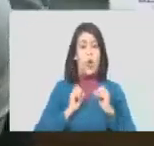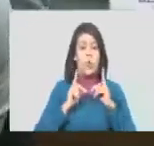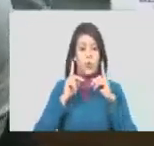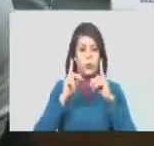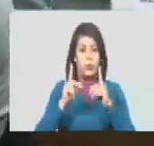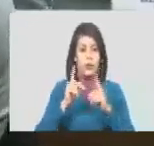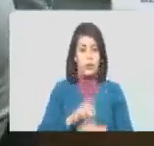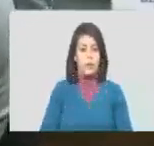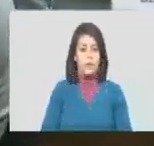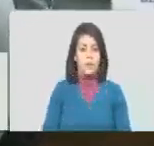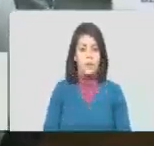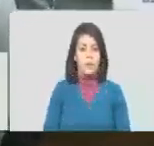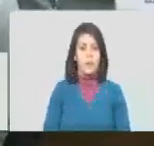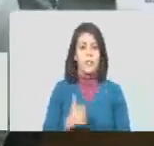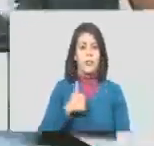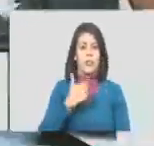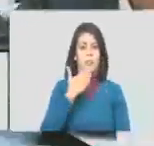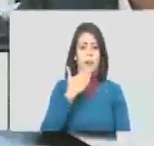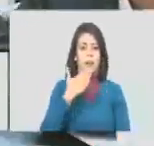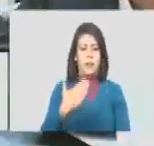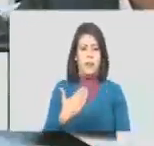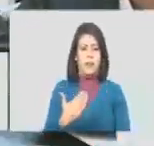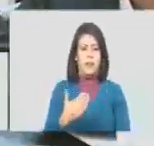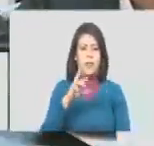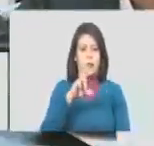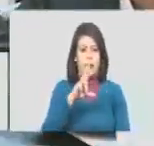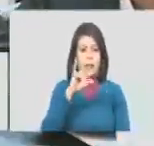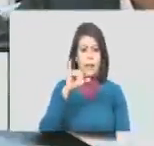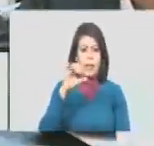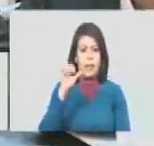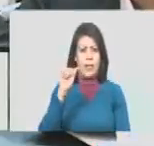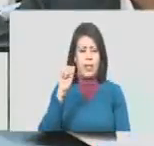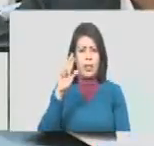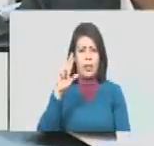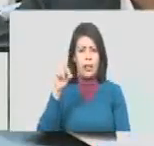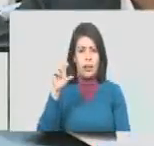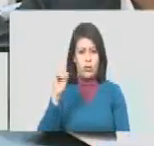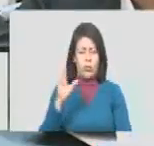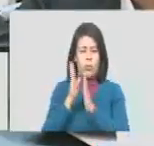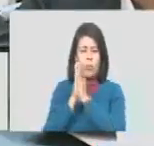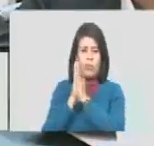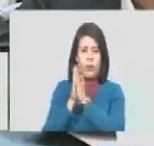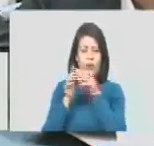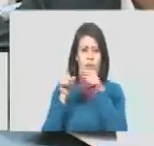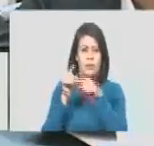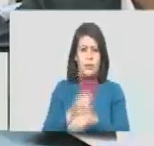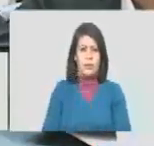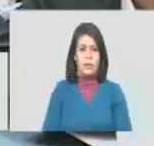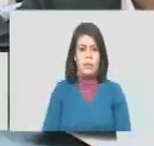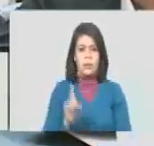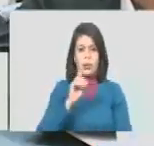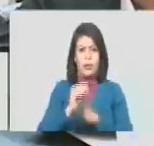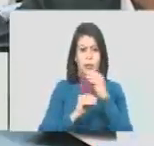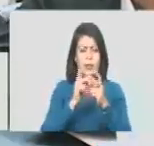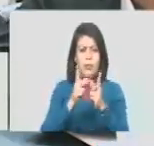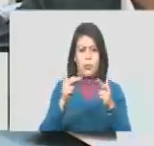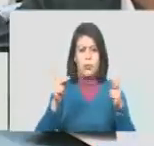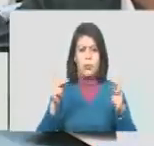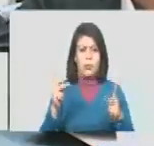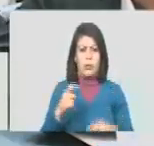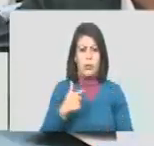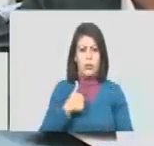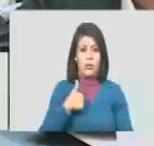oportunidad. Yo le pedí a Ricardo en una oportunidad que por favor no hiciera público el hecho de